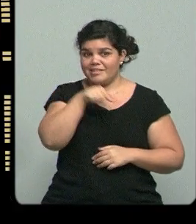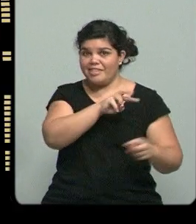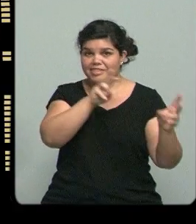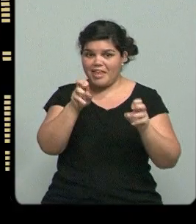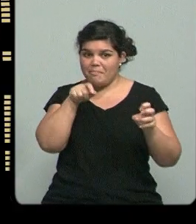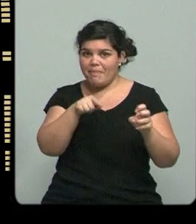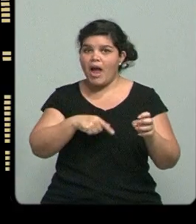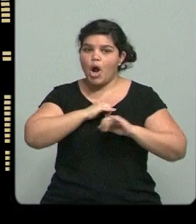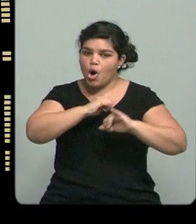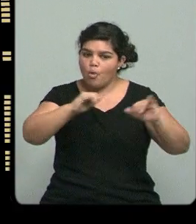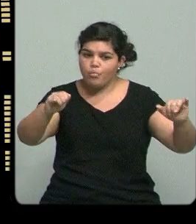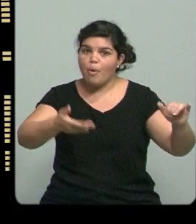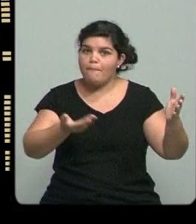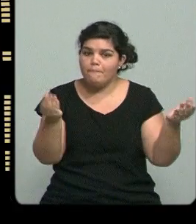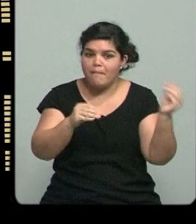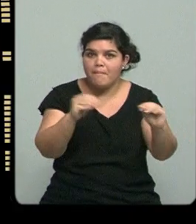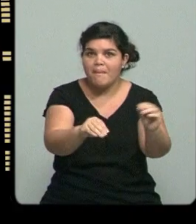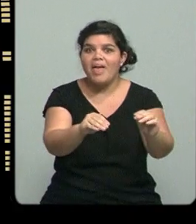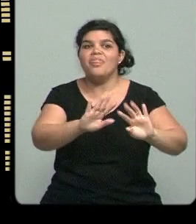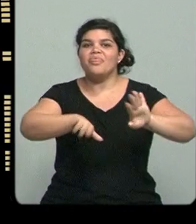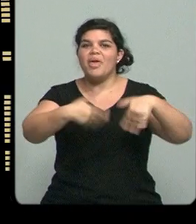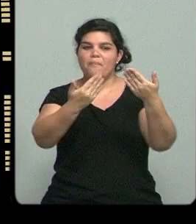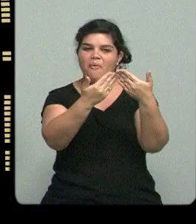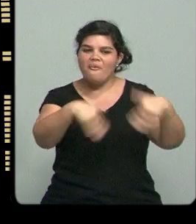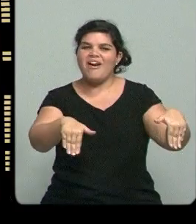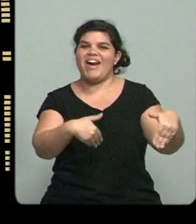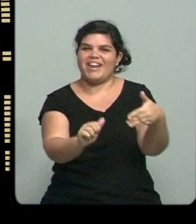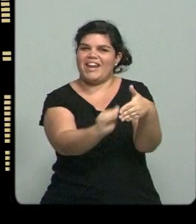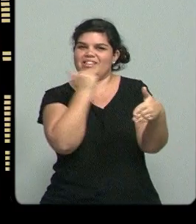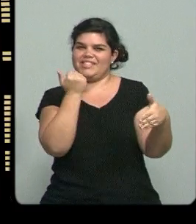poquito más para empezar a eliminar esas barreras que por ahí son más